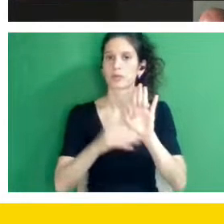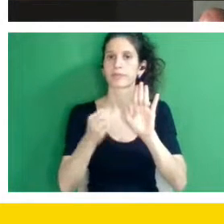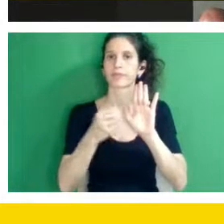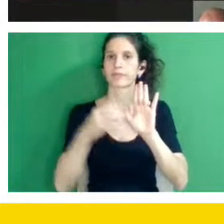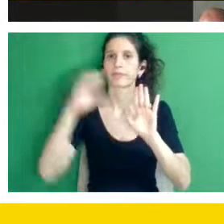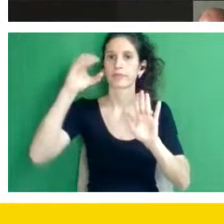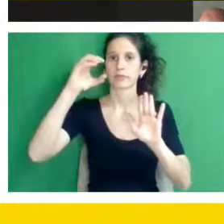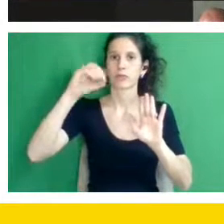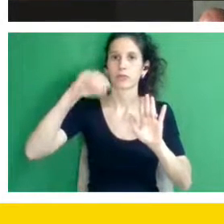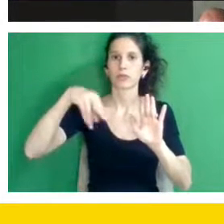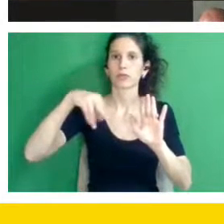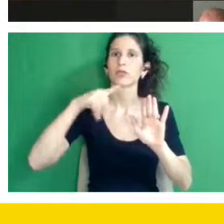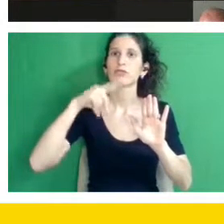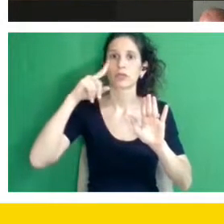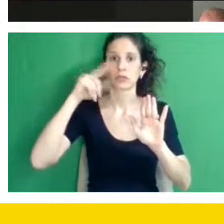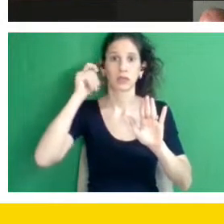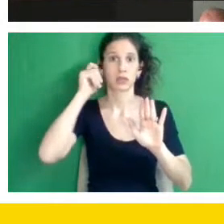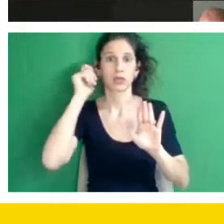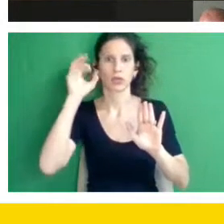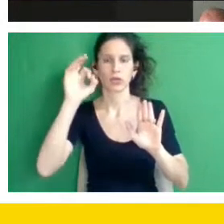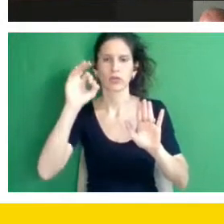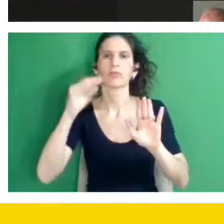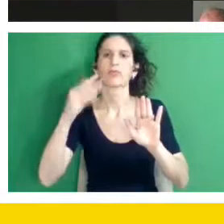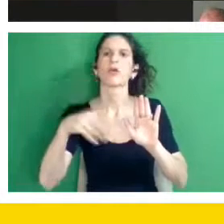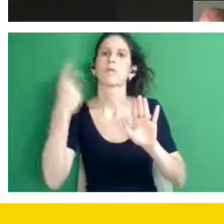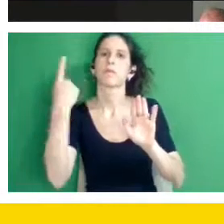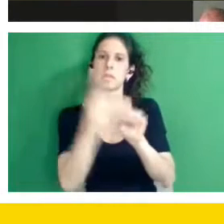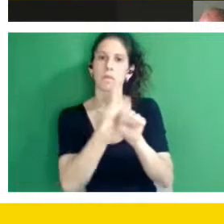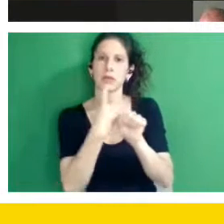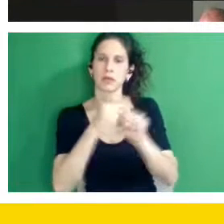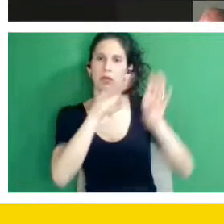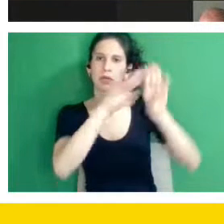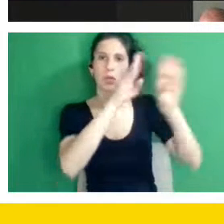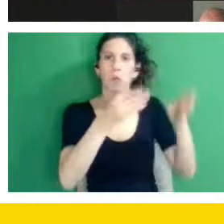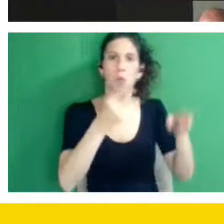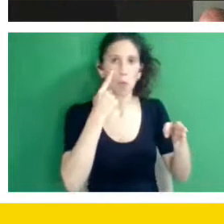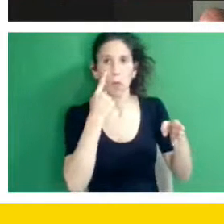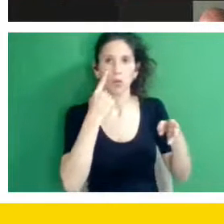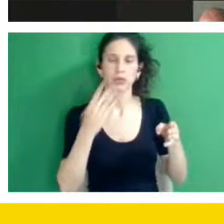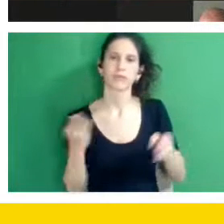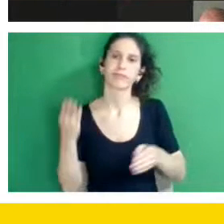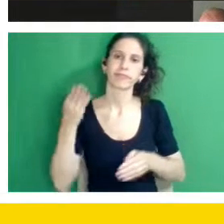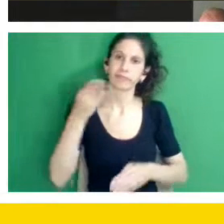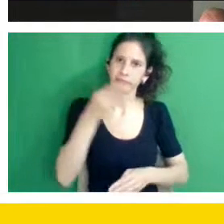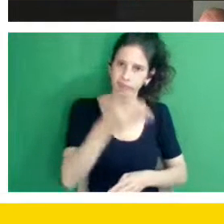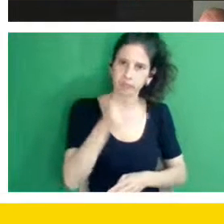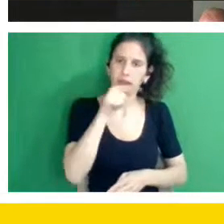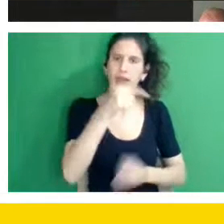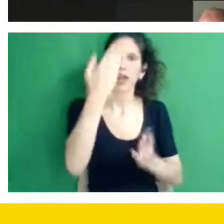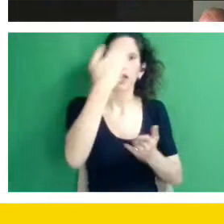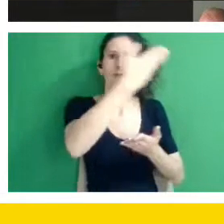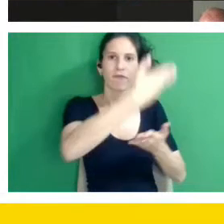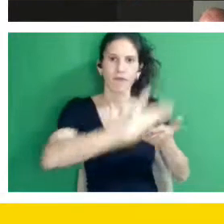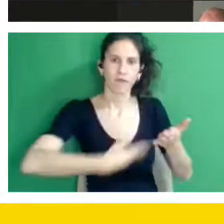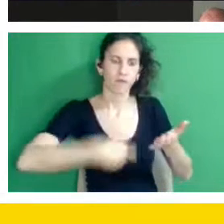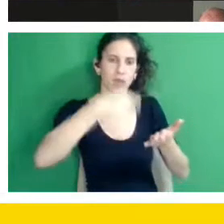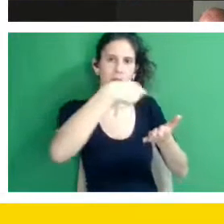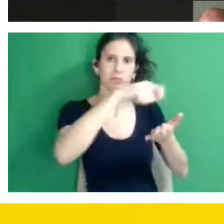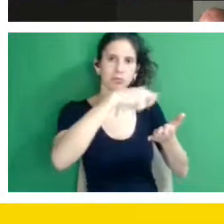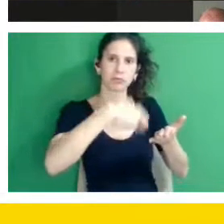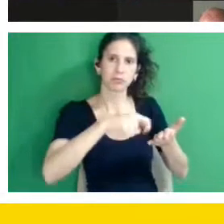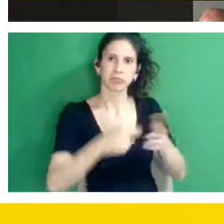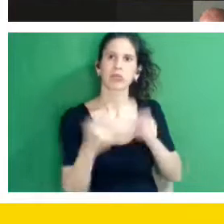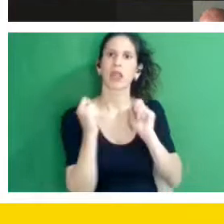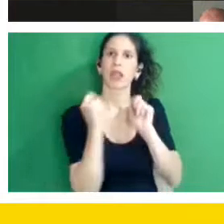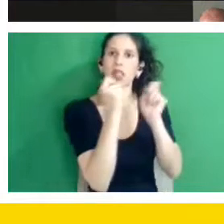afiliación llenando un formulario en la municipalidad del distrito o en las oficinas del programa, y mediante el cual se